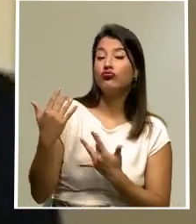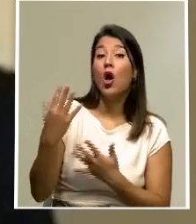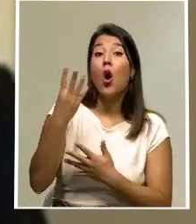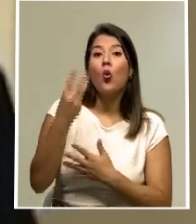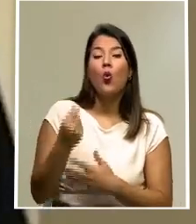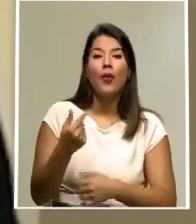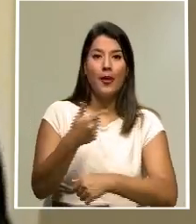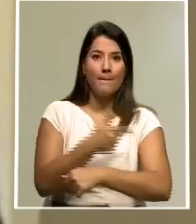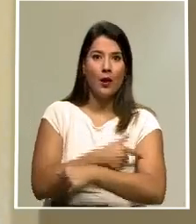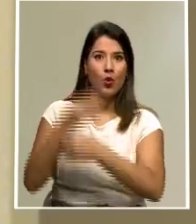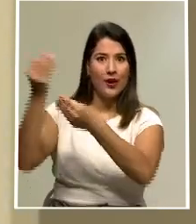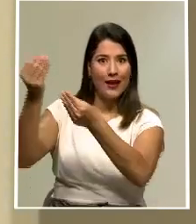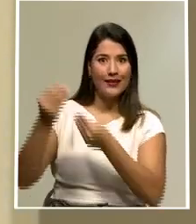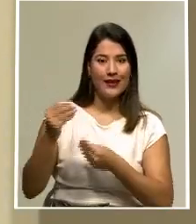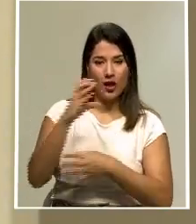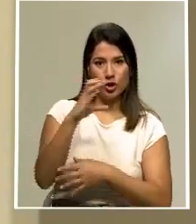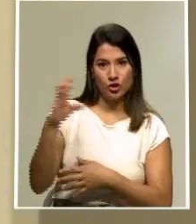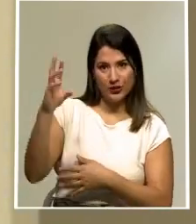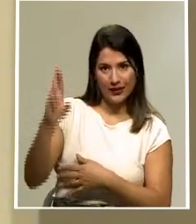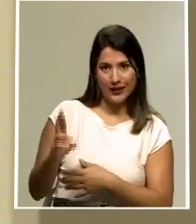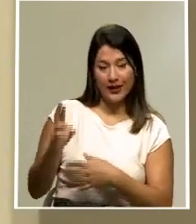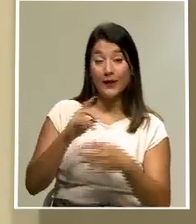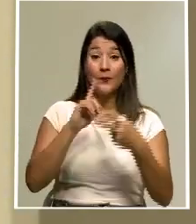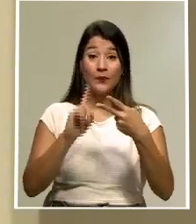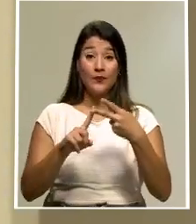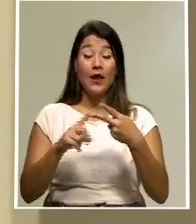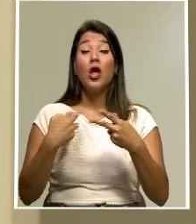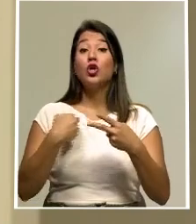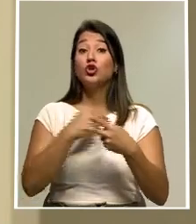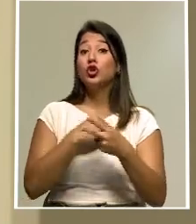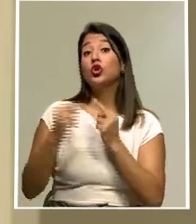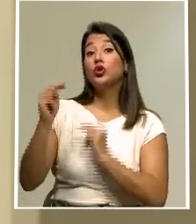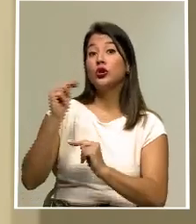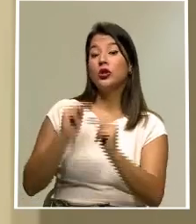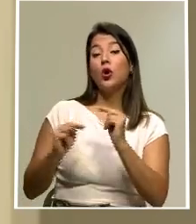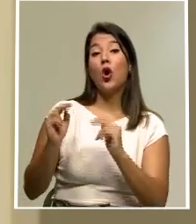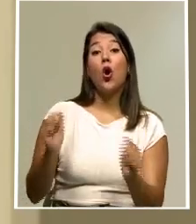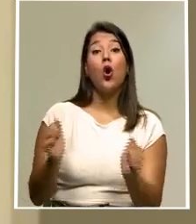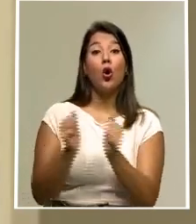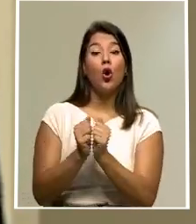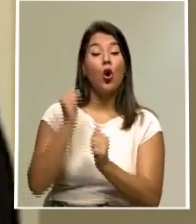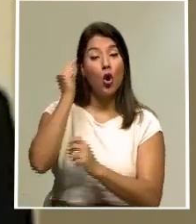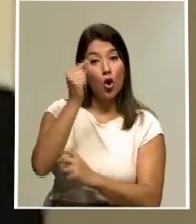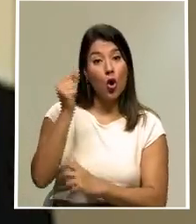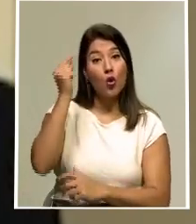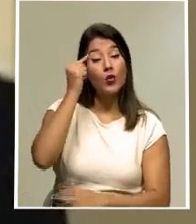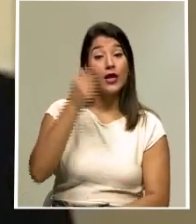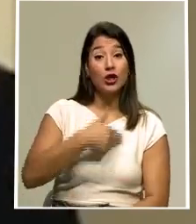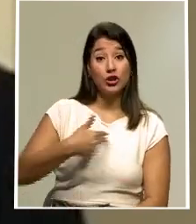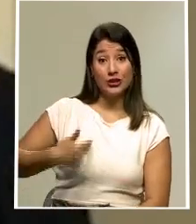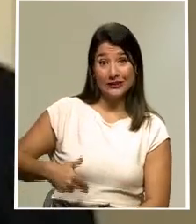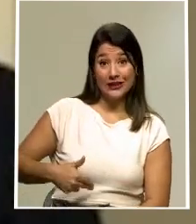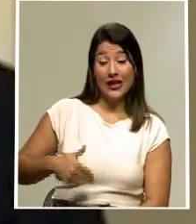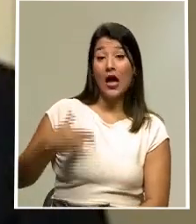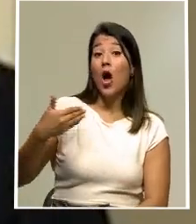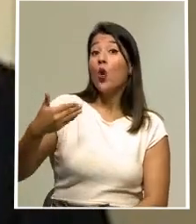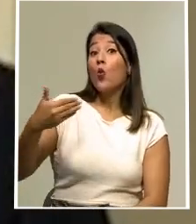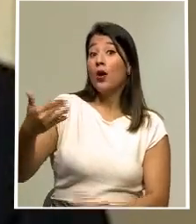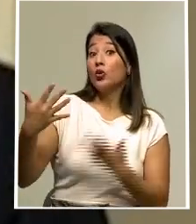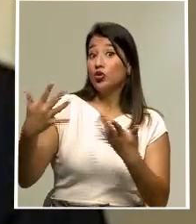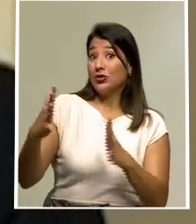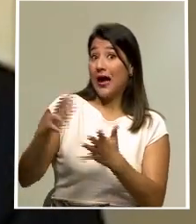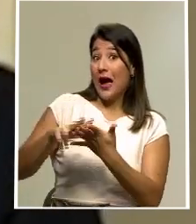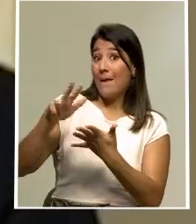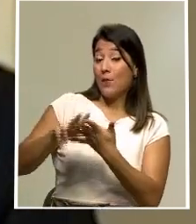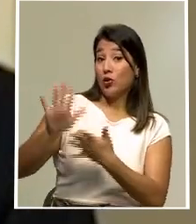que darán a nuestro país, y estamos en gestiones con el gobierno de China, una vez que fue aprobada